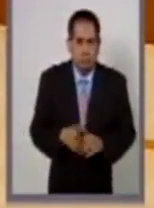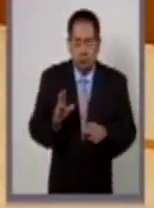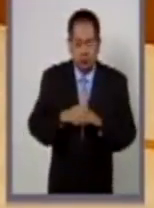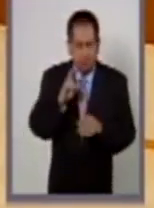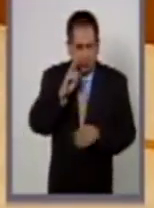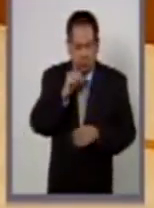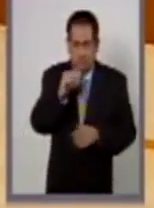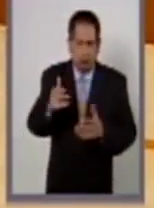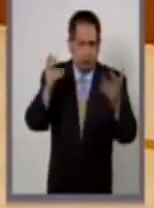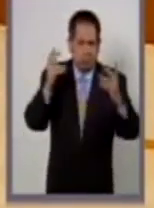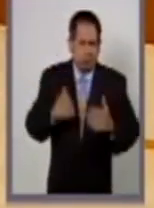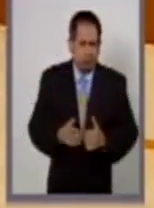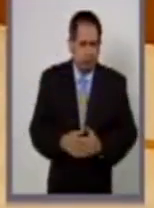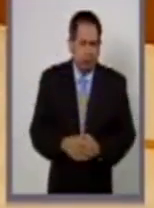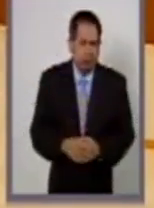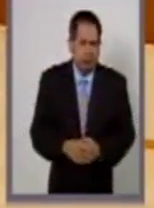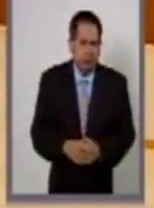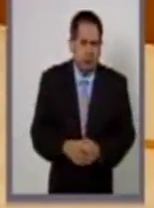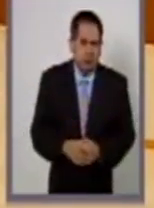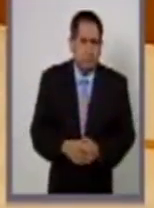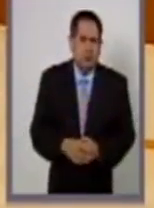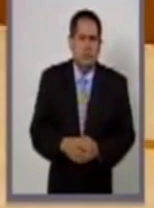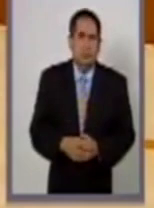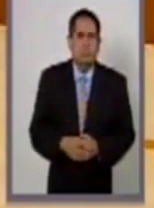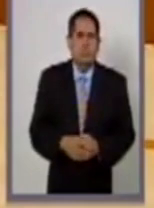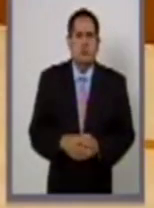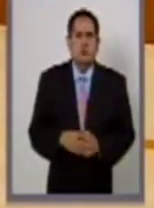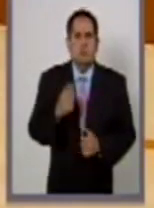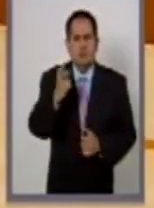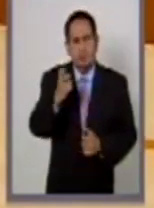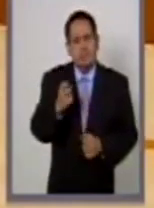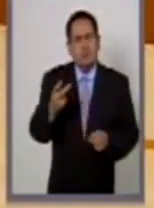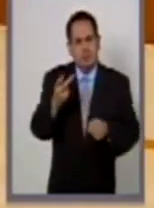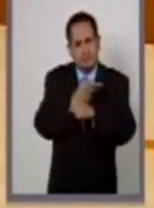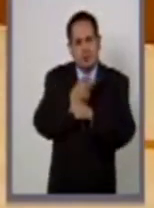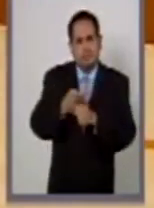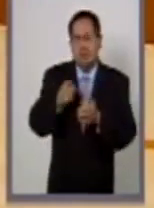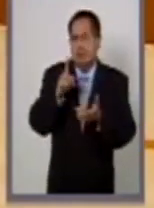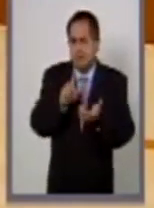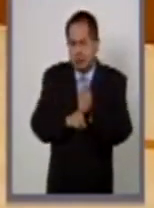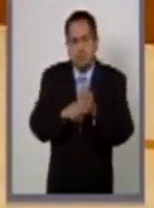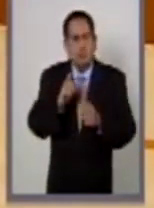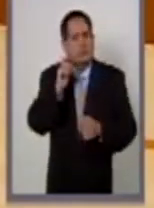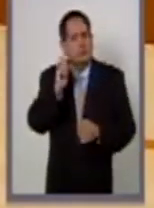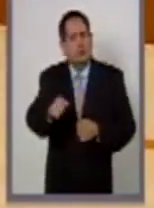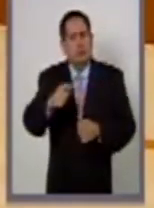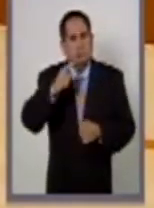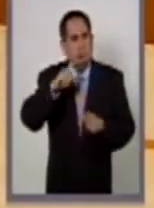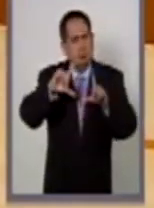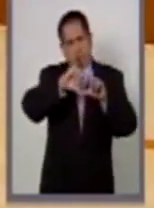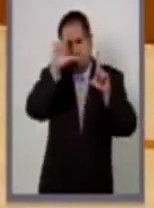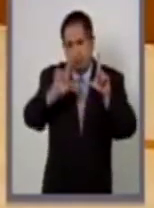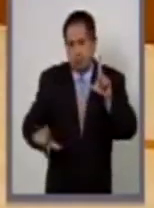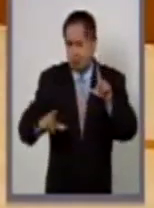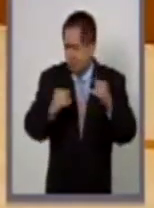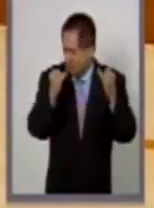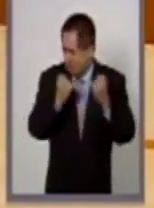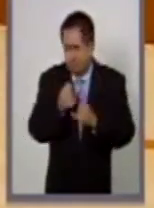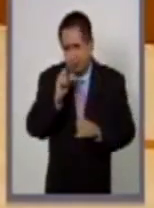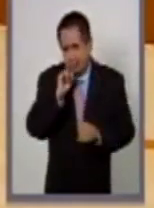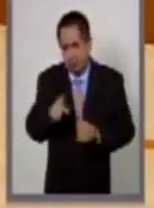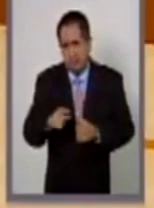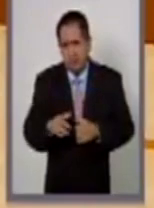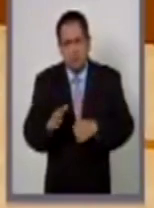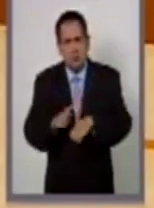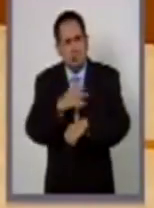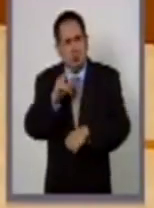nada. Bueno, y eso es lo que pasa inclusive en el Nacional. ¿Por